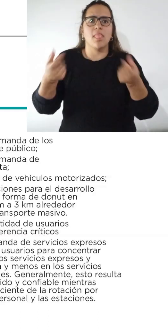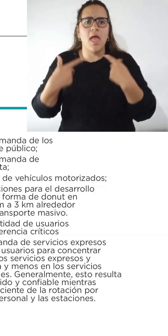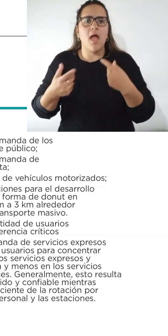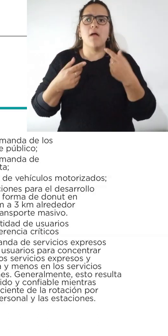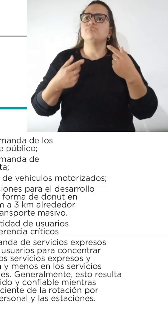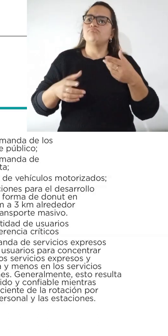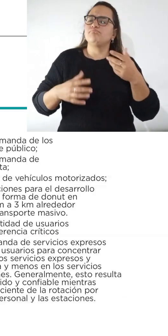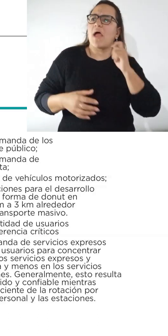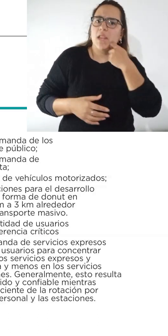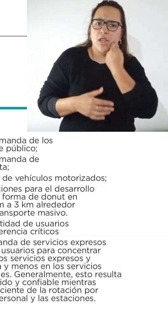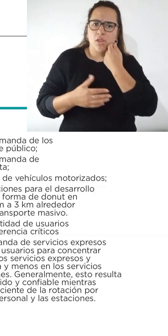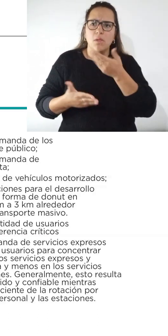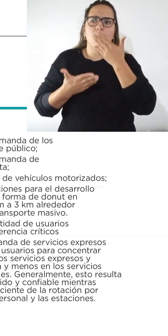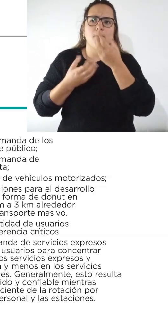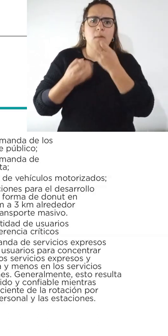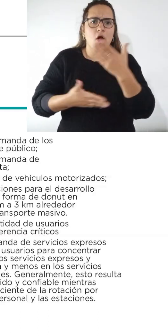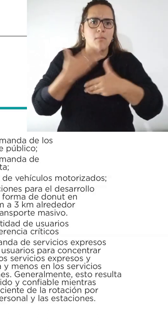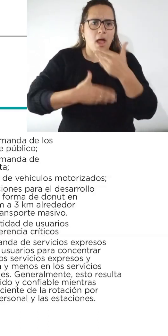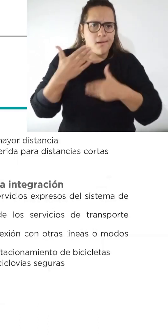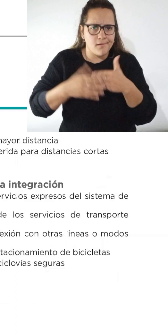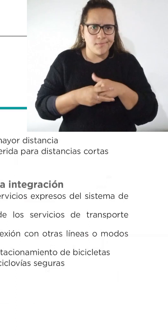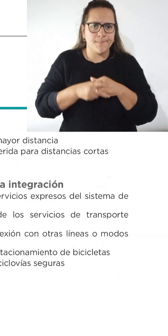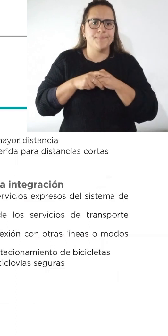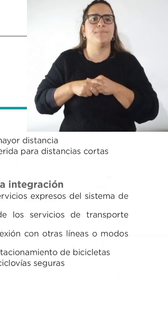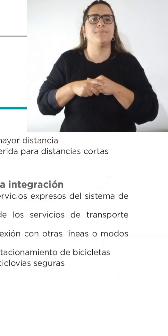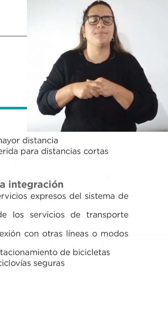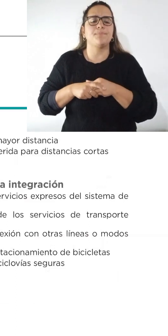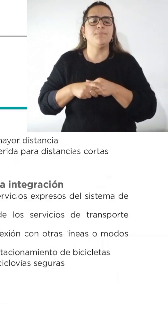ciudad, generando un entorno mucho más sostenible.